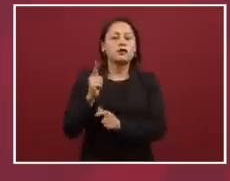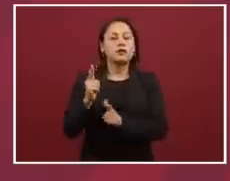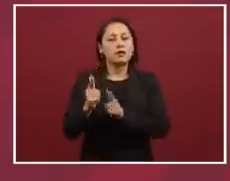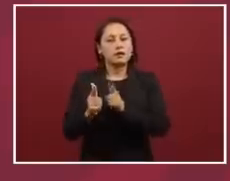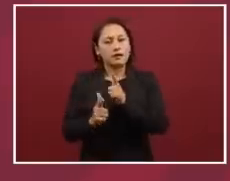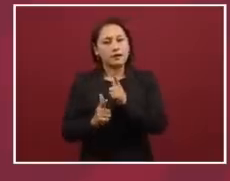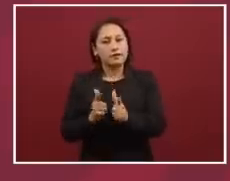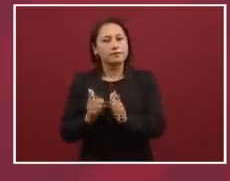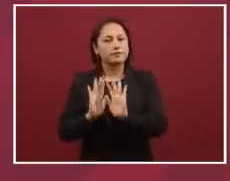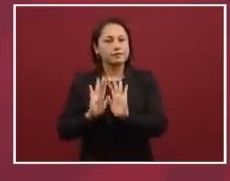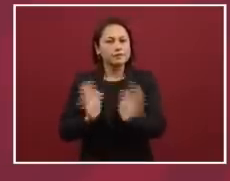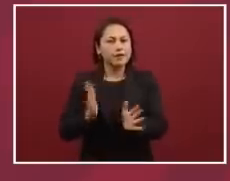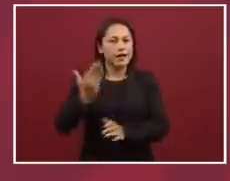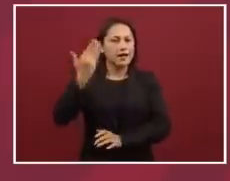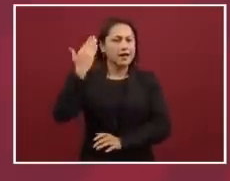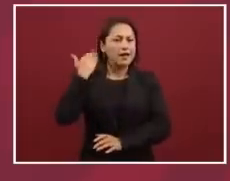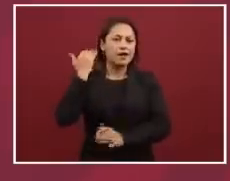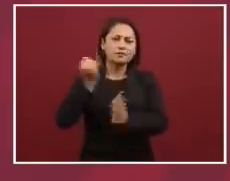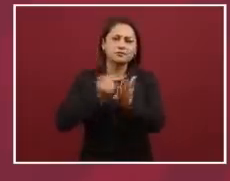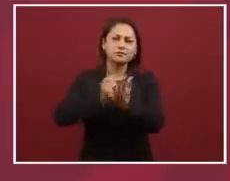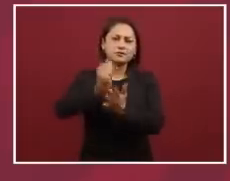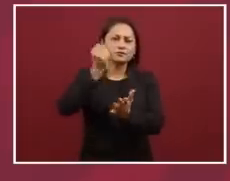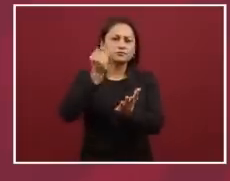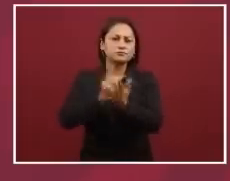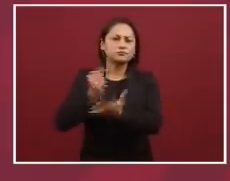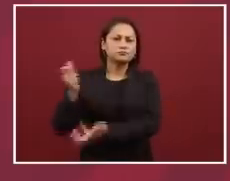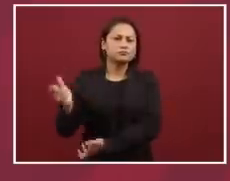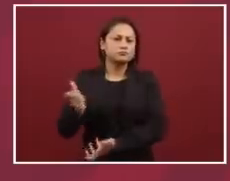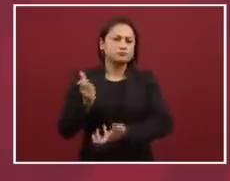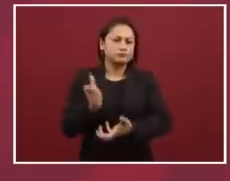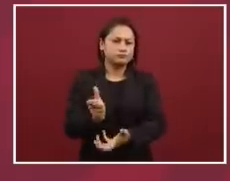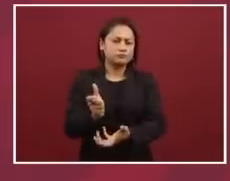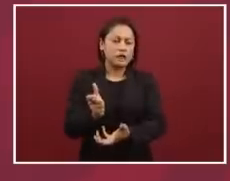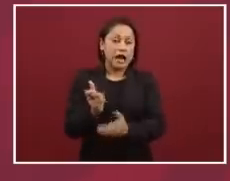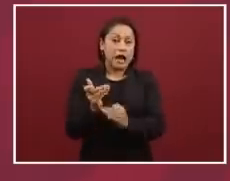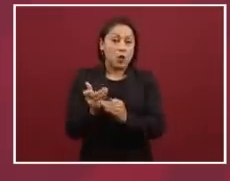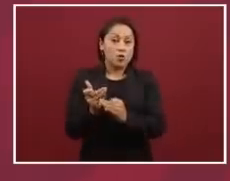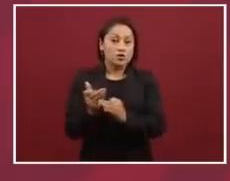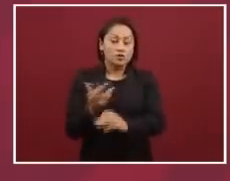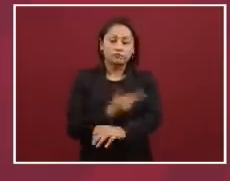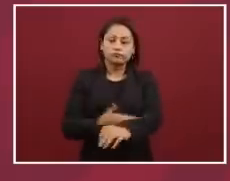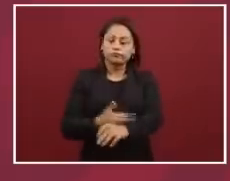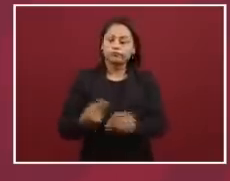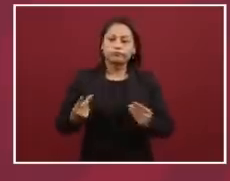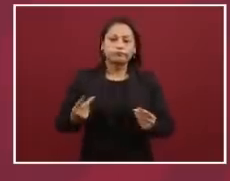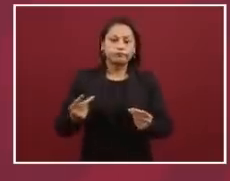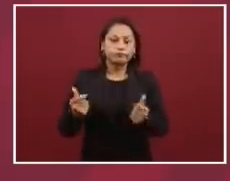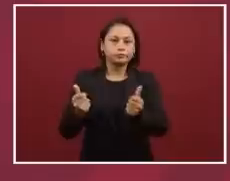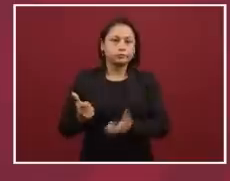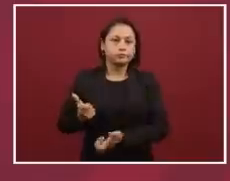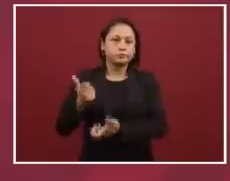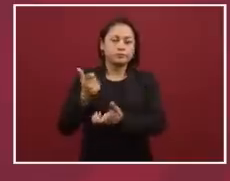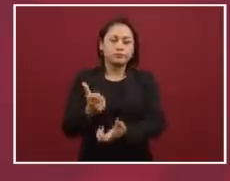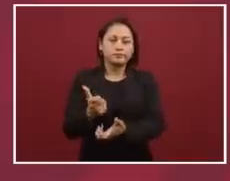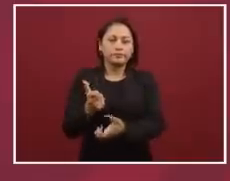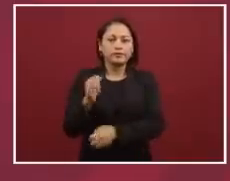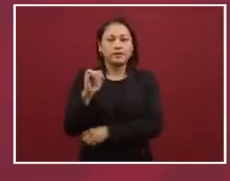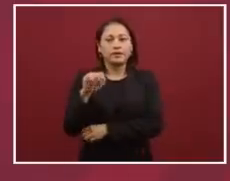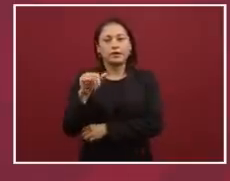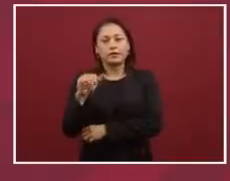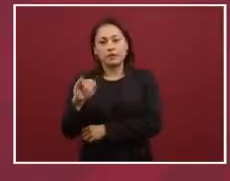presupuesto. Simplemente lo tienen que hacer rápido por la emergencia. El INAMI está en un